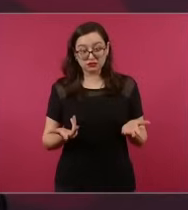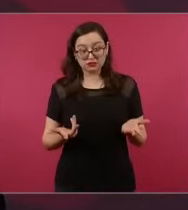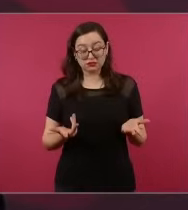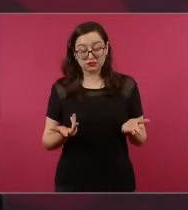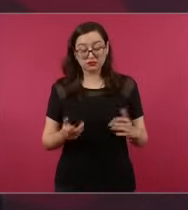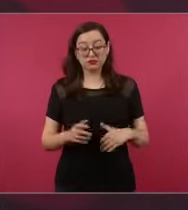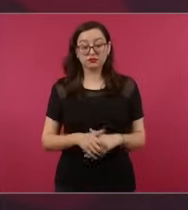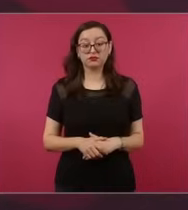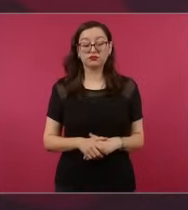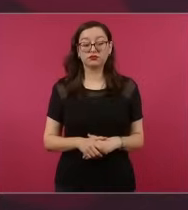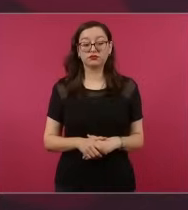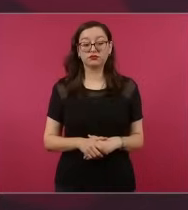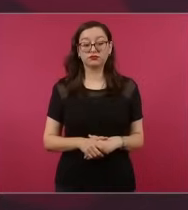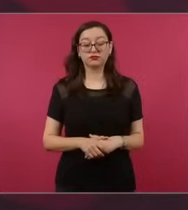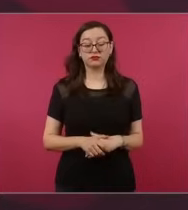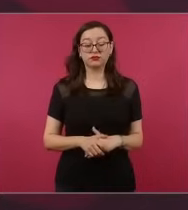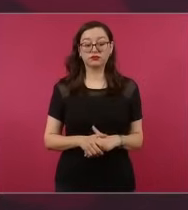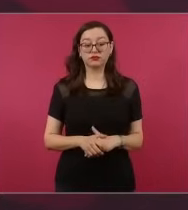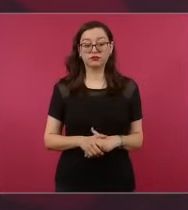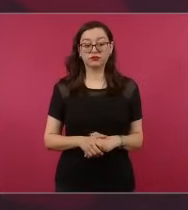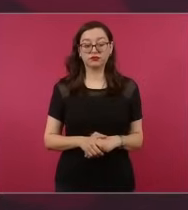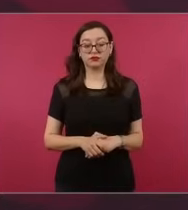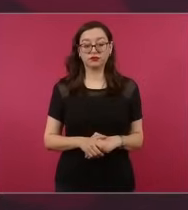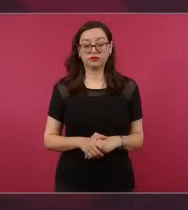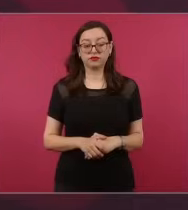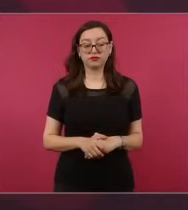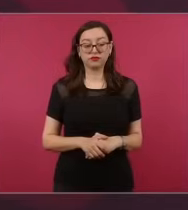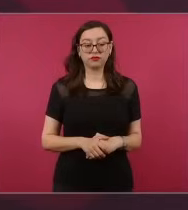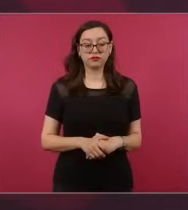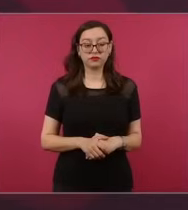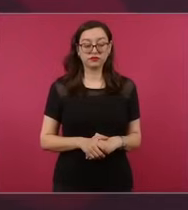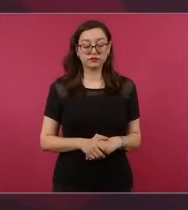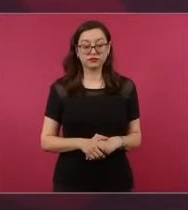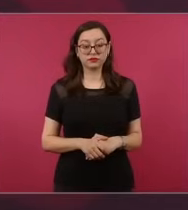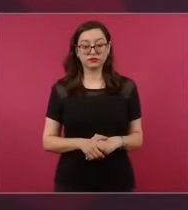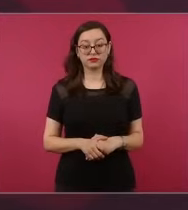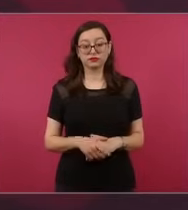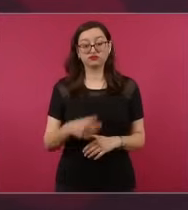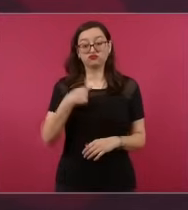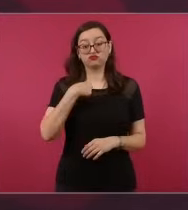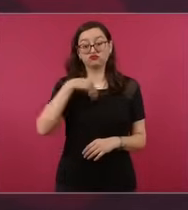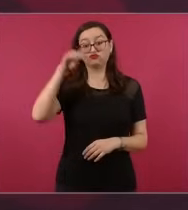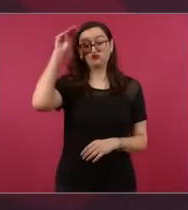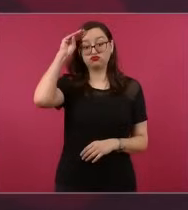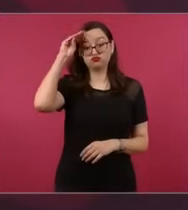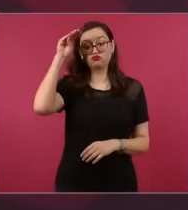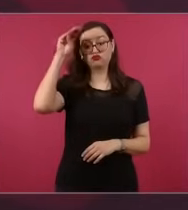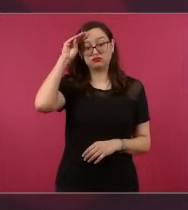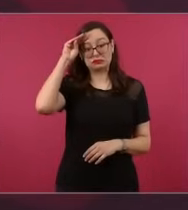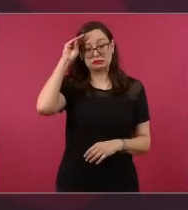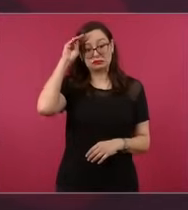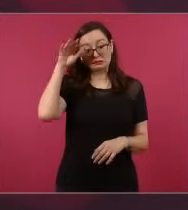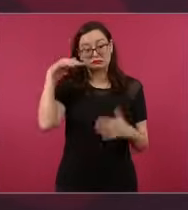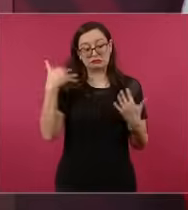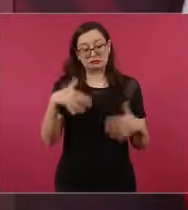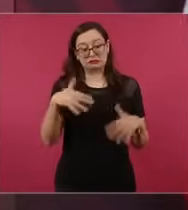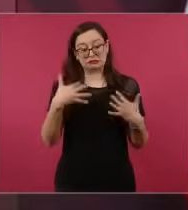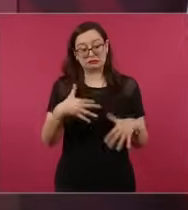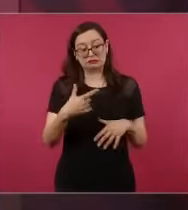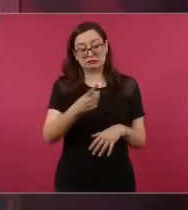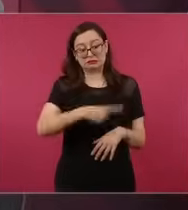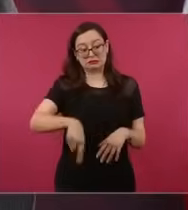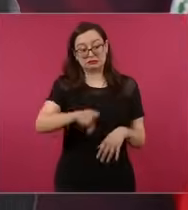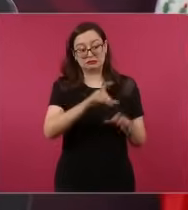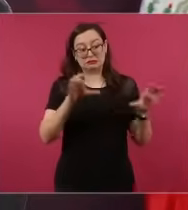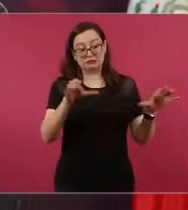Y yo pienso que lo que les falló, y es un asunto estructural nada